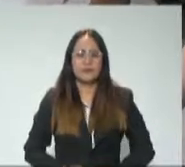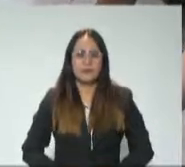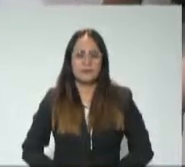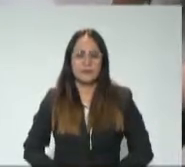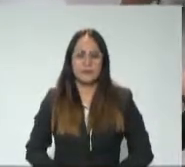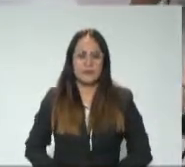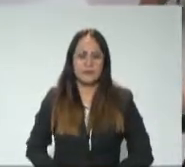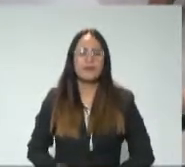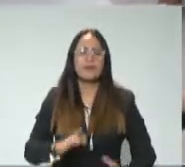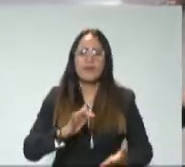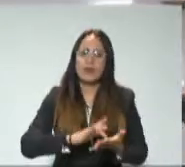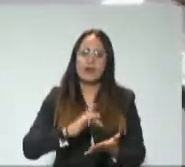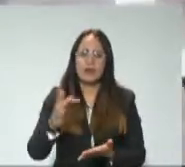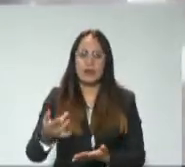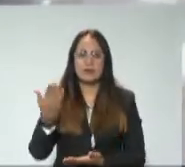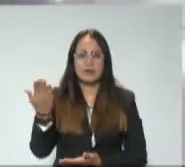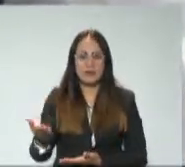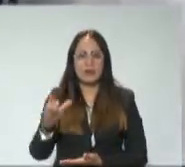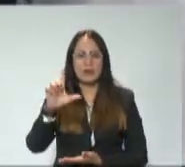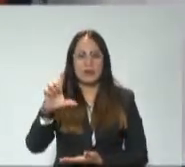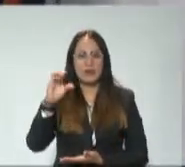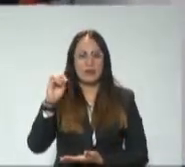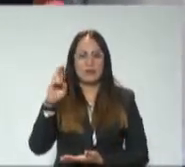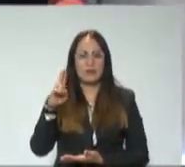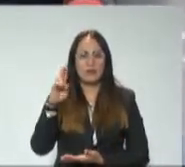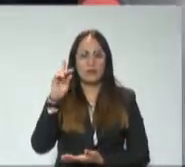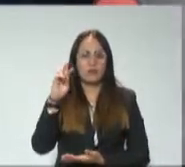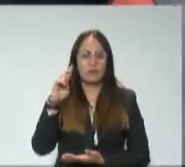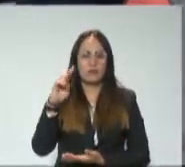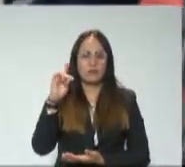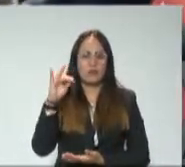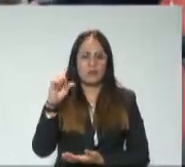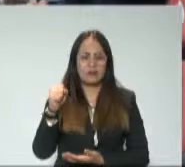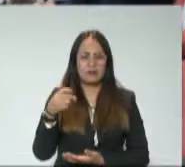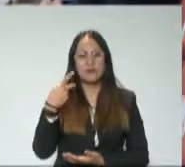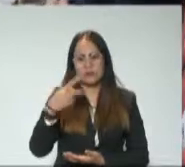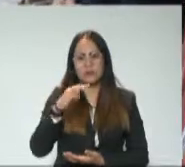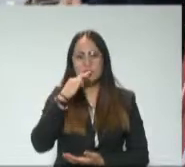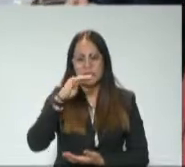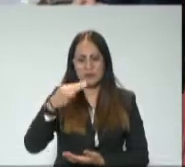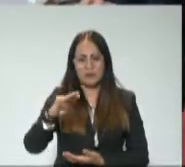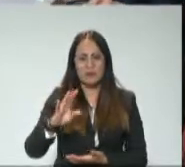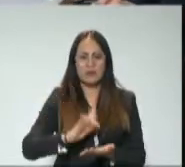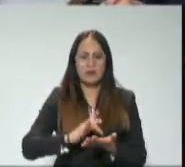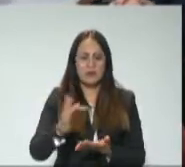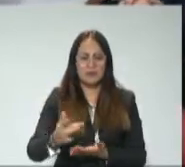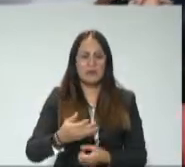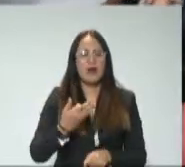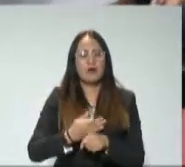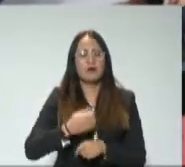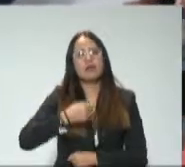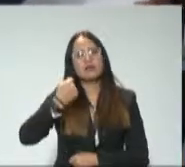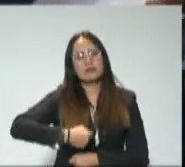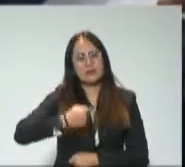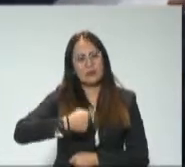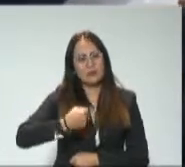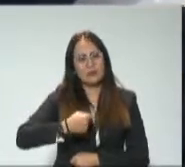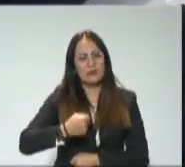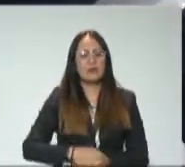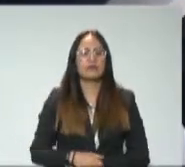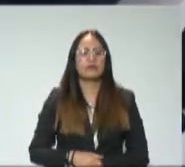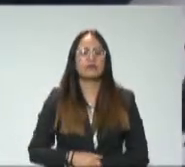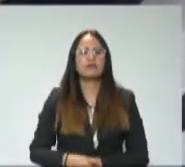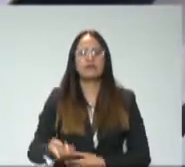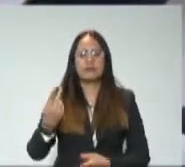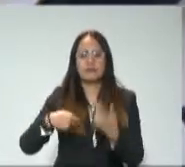gracias gracias maestra Lourdes Morales canales por su mensaje saludamos también la presencia de